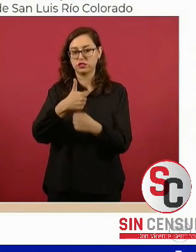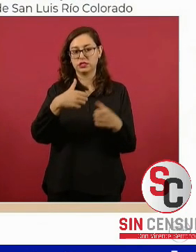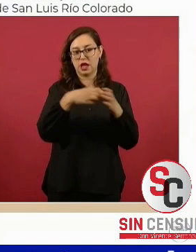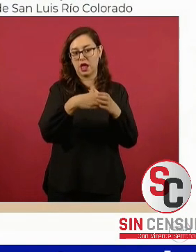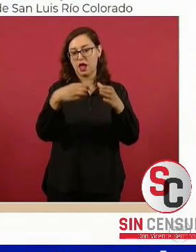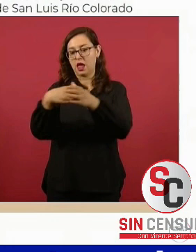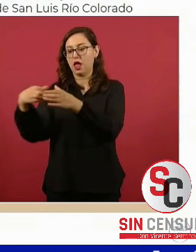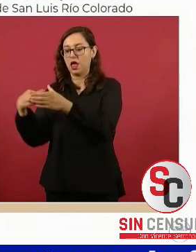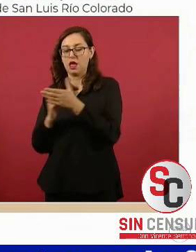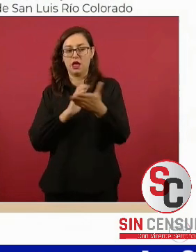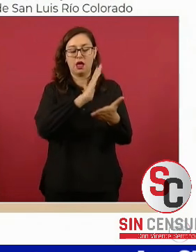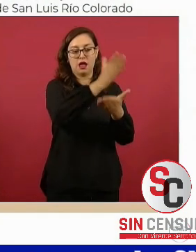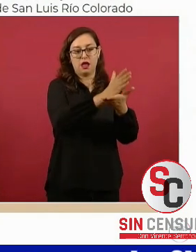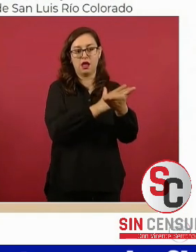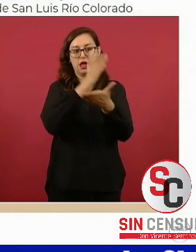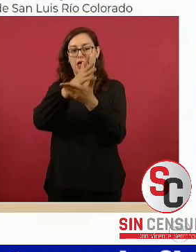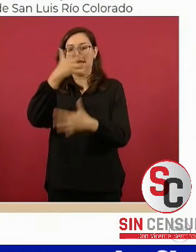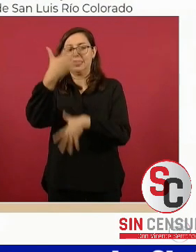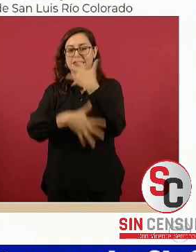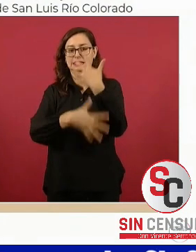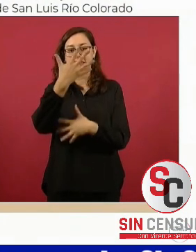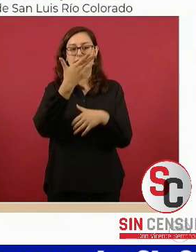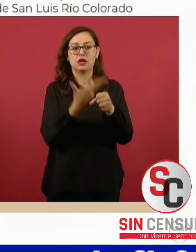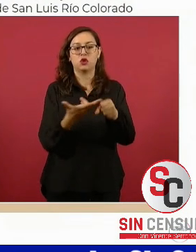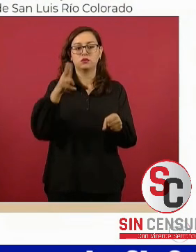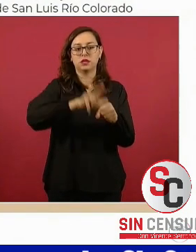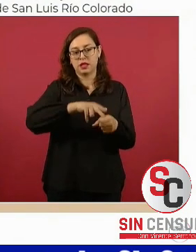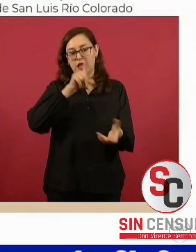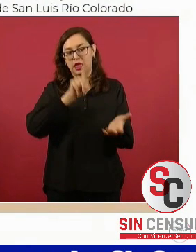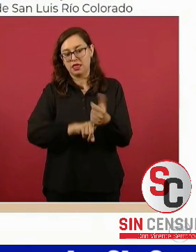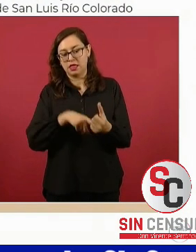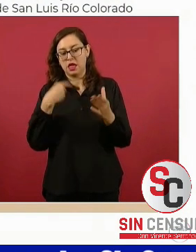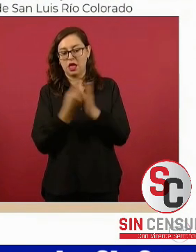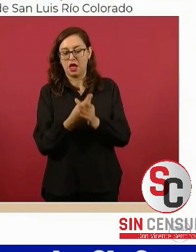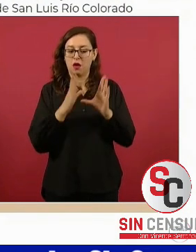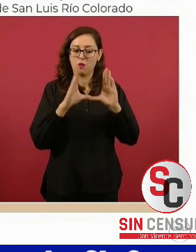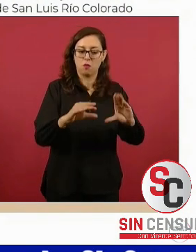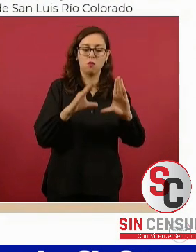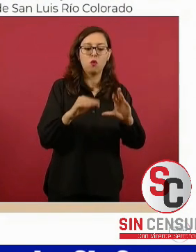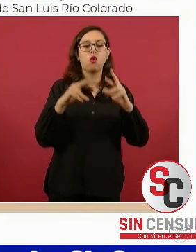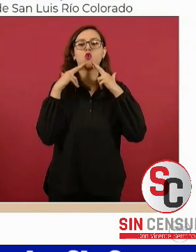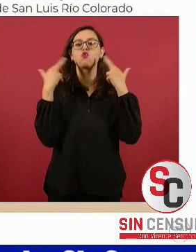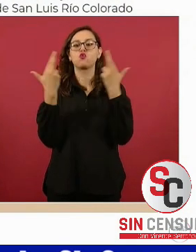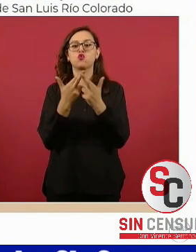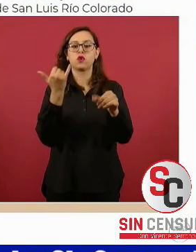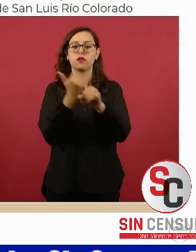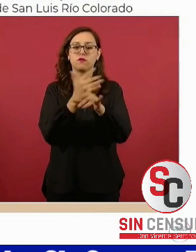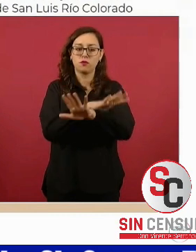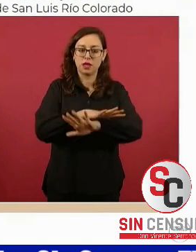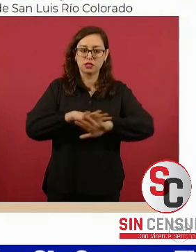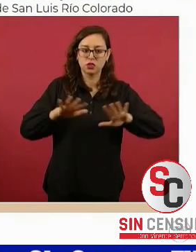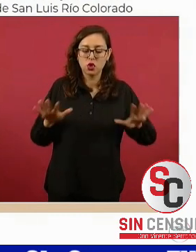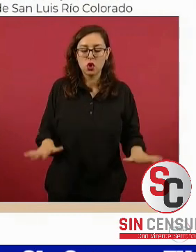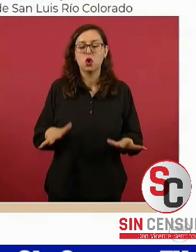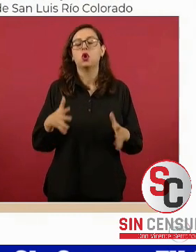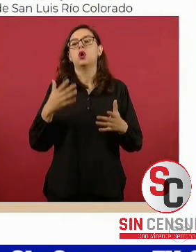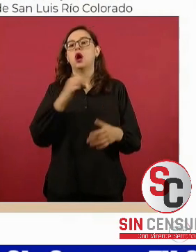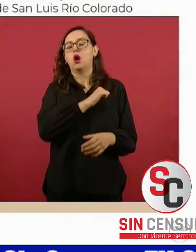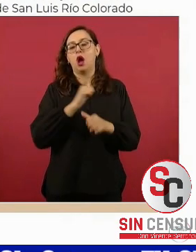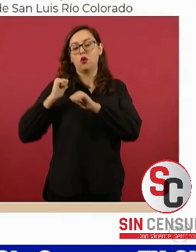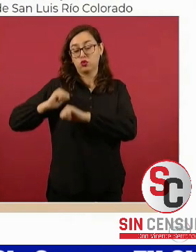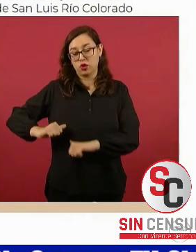15 hospitales en acciones como capacitación del personal operativo, las reuniones informativas con las autoridades municipales, con